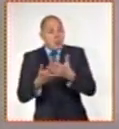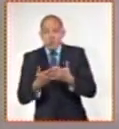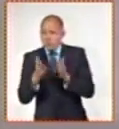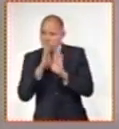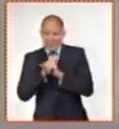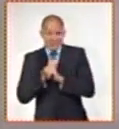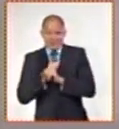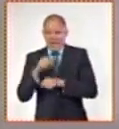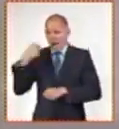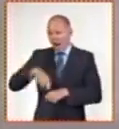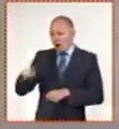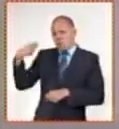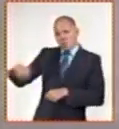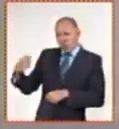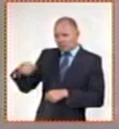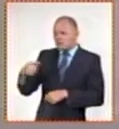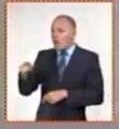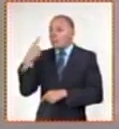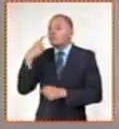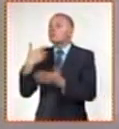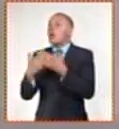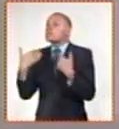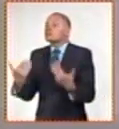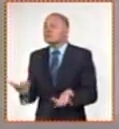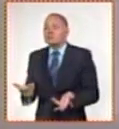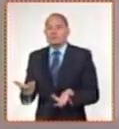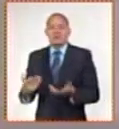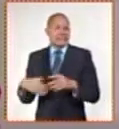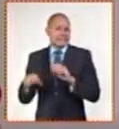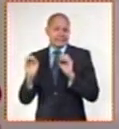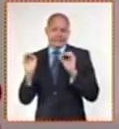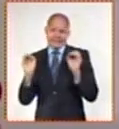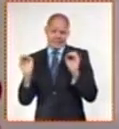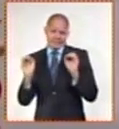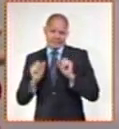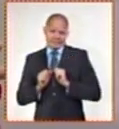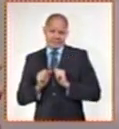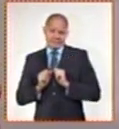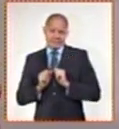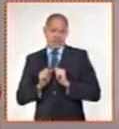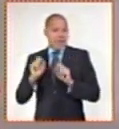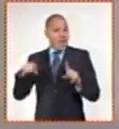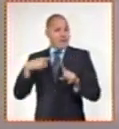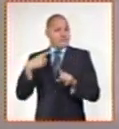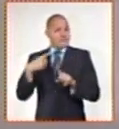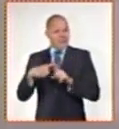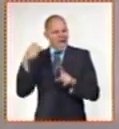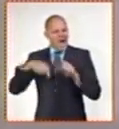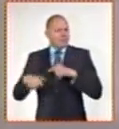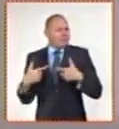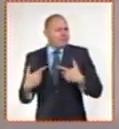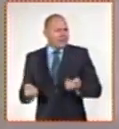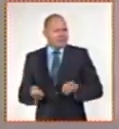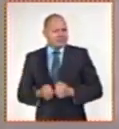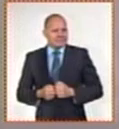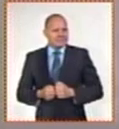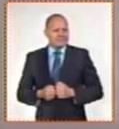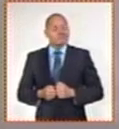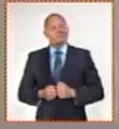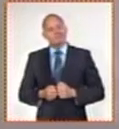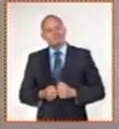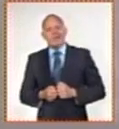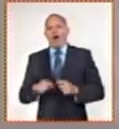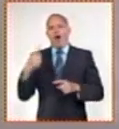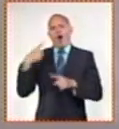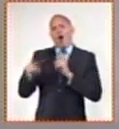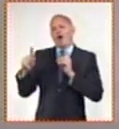Fernández, y ha ocurrido algo además. Se ha presentado a última hora, en este último tramo del juicio, una serie de